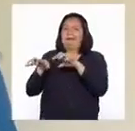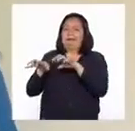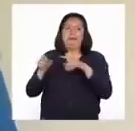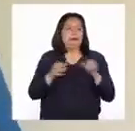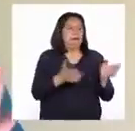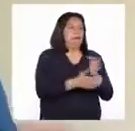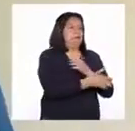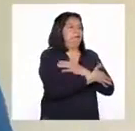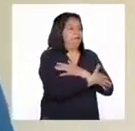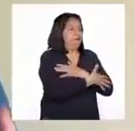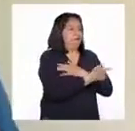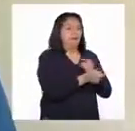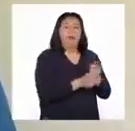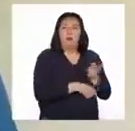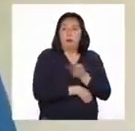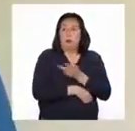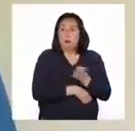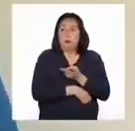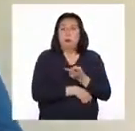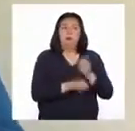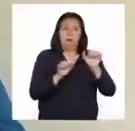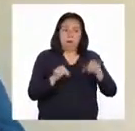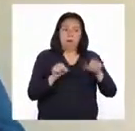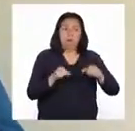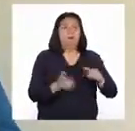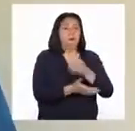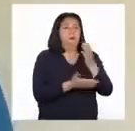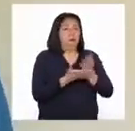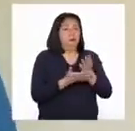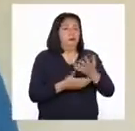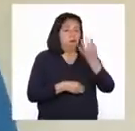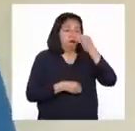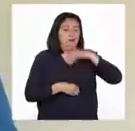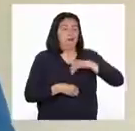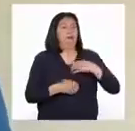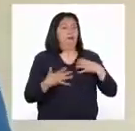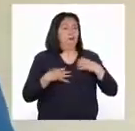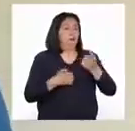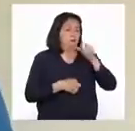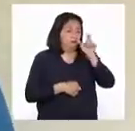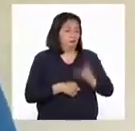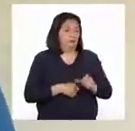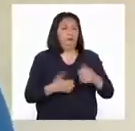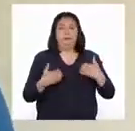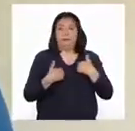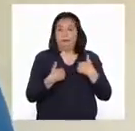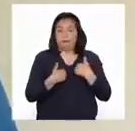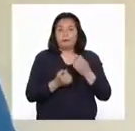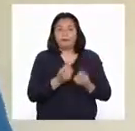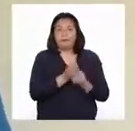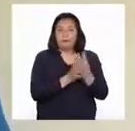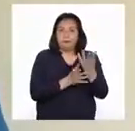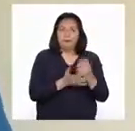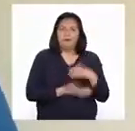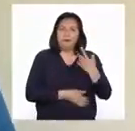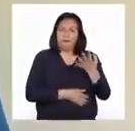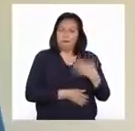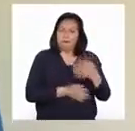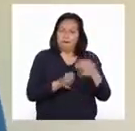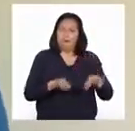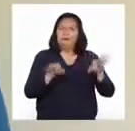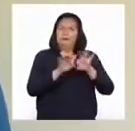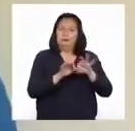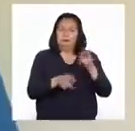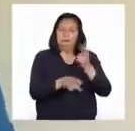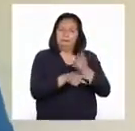y friaje. Ambos generan también problemas a la salud de las personas, los animales y las plantas. Es